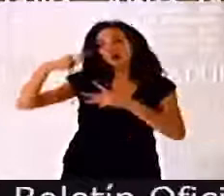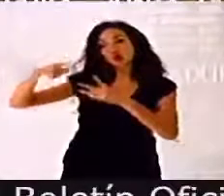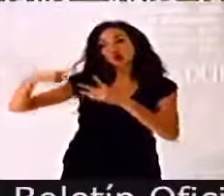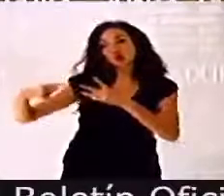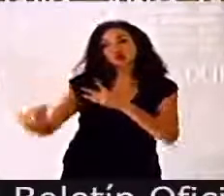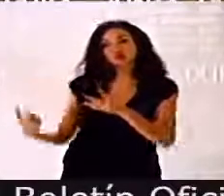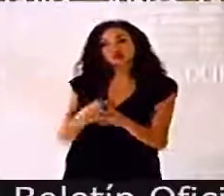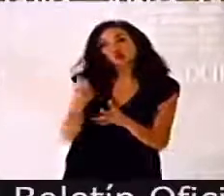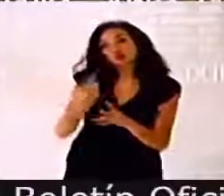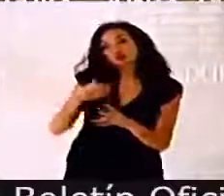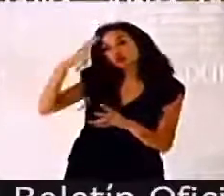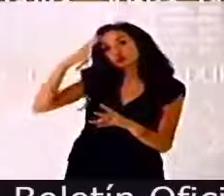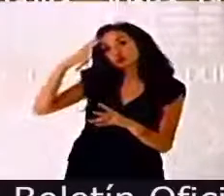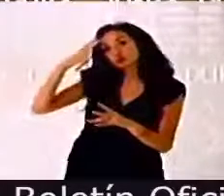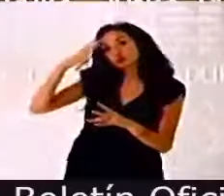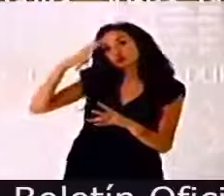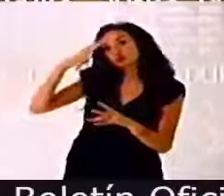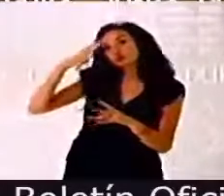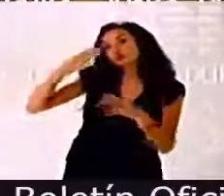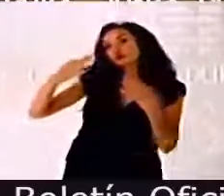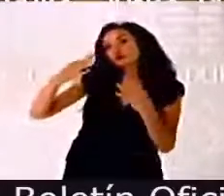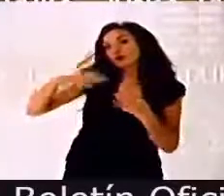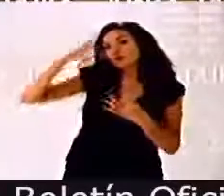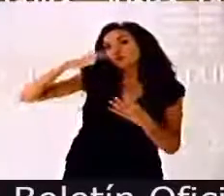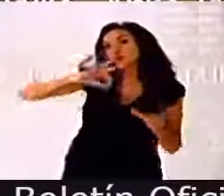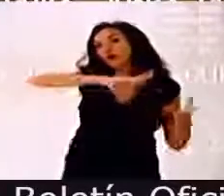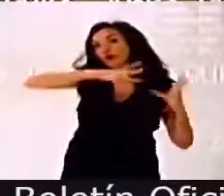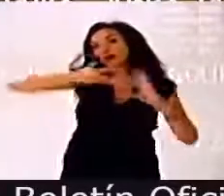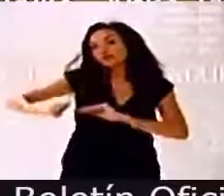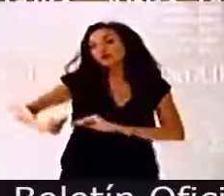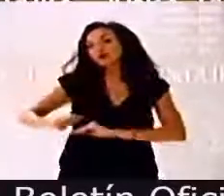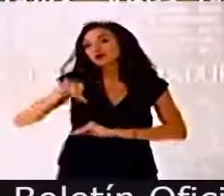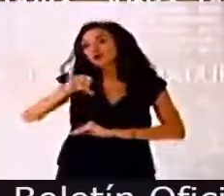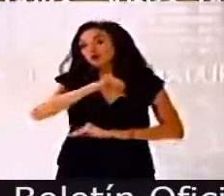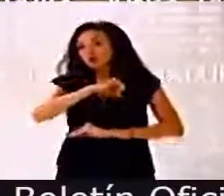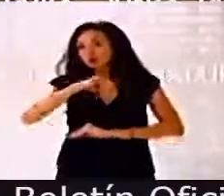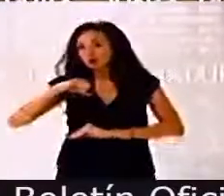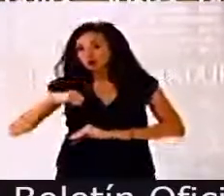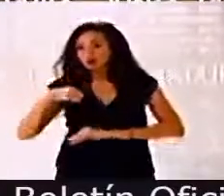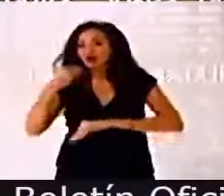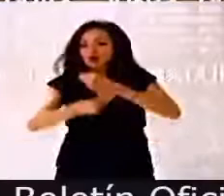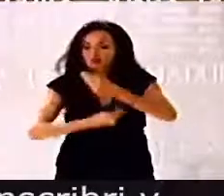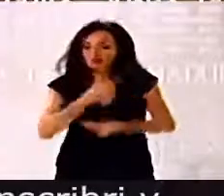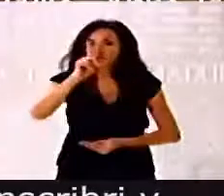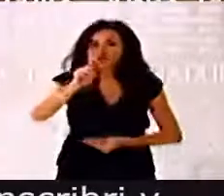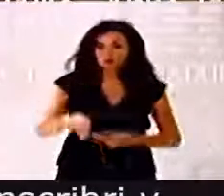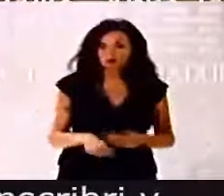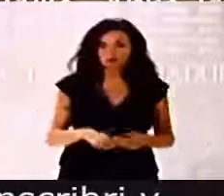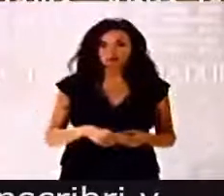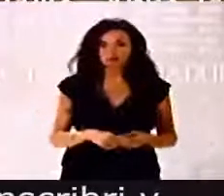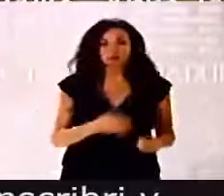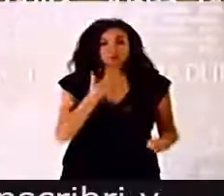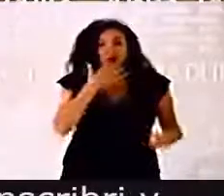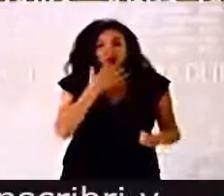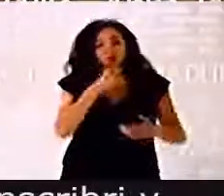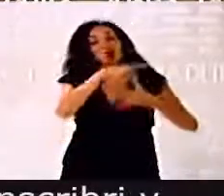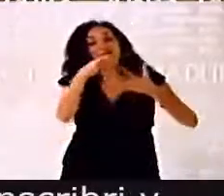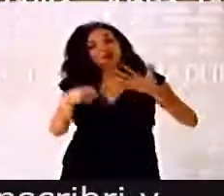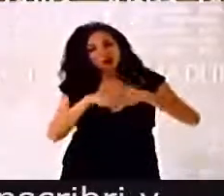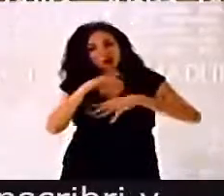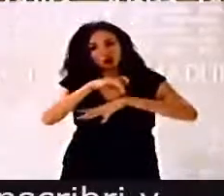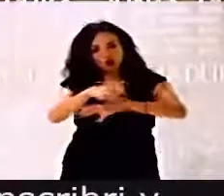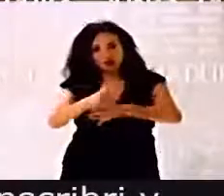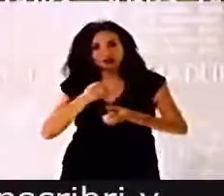nosotros tengamos que circunscribir y adaptar a la realidad de nuestra comunidad autónoma, lo estamos haciendo. El ejemplo, las 5 guías que le estoy diciendo